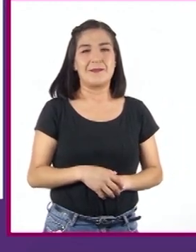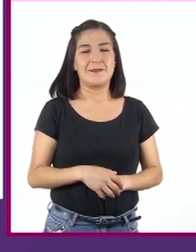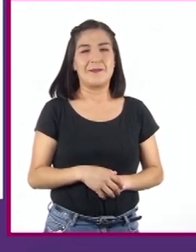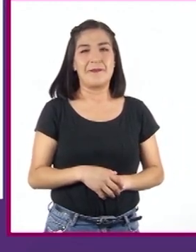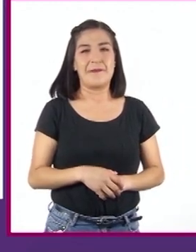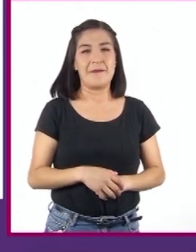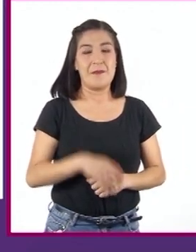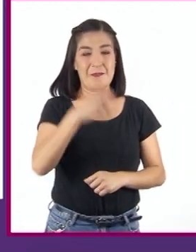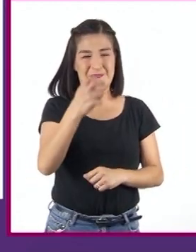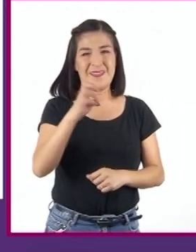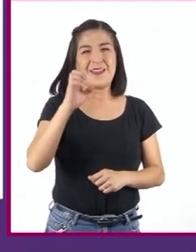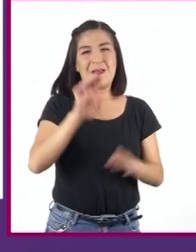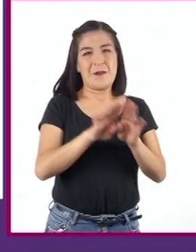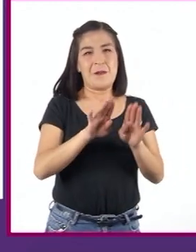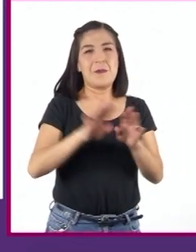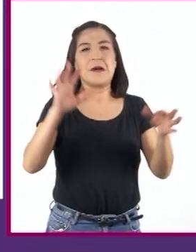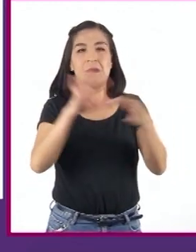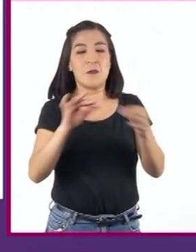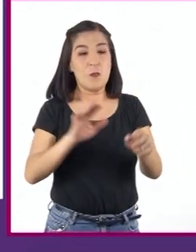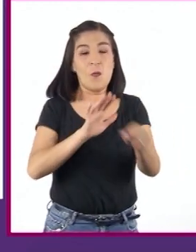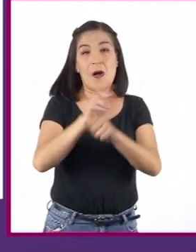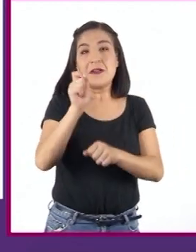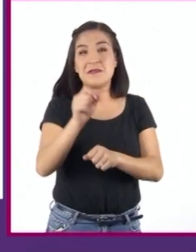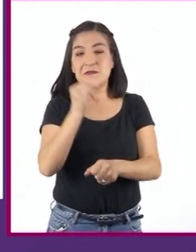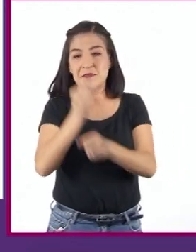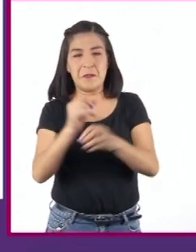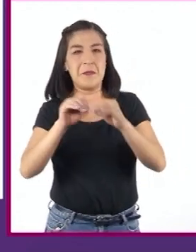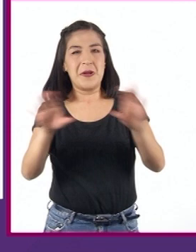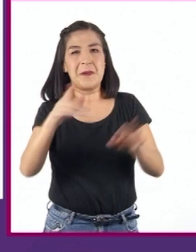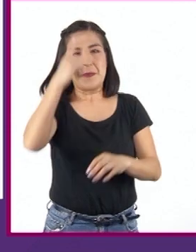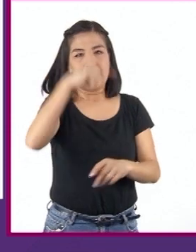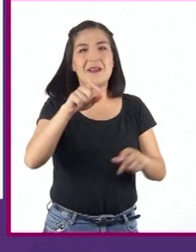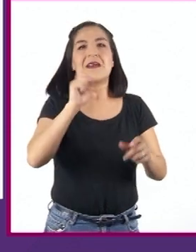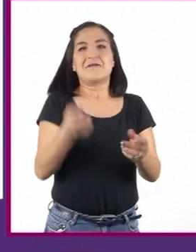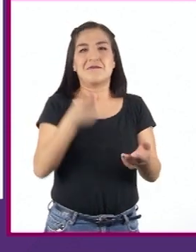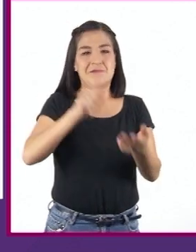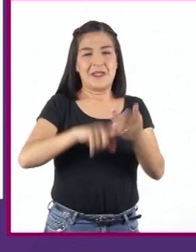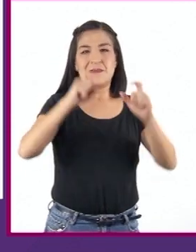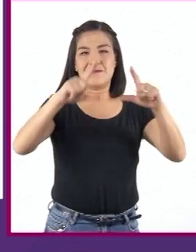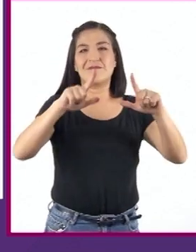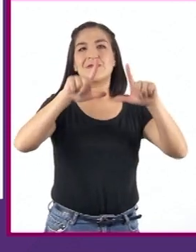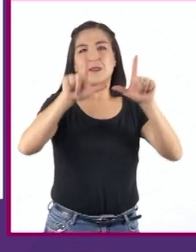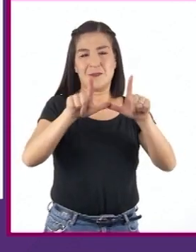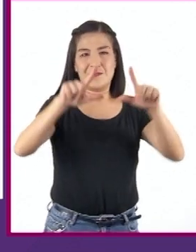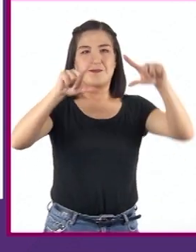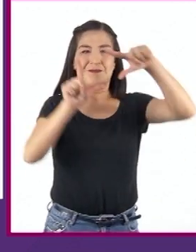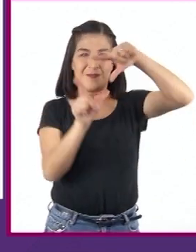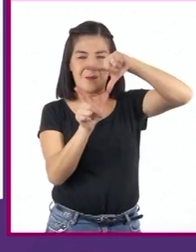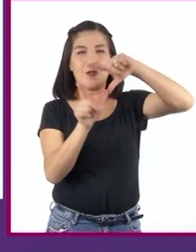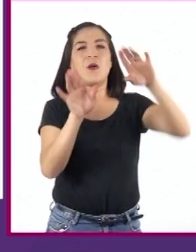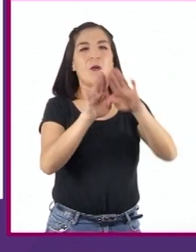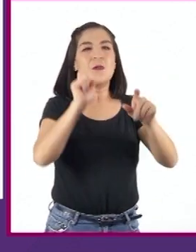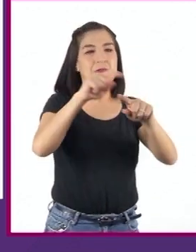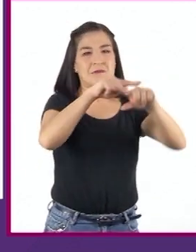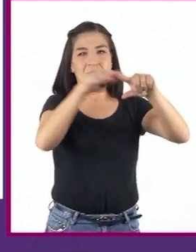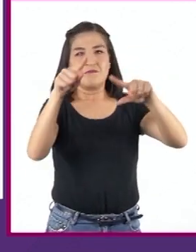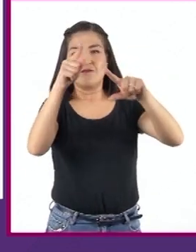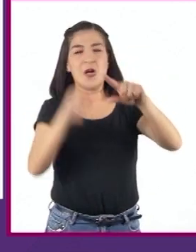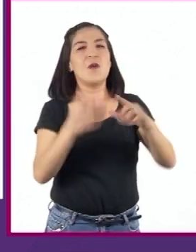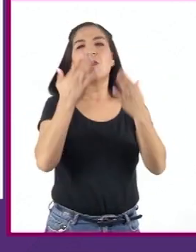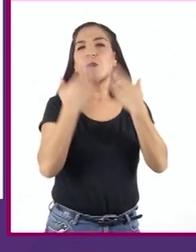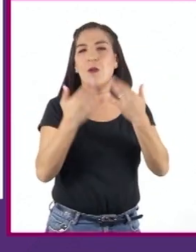El enunciado no proporciona información sobre la medida de los lados del cuadrado. Este dato